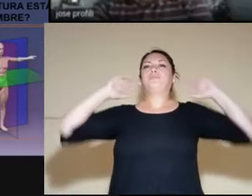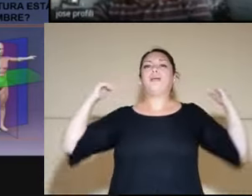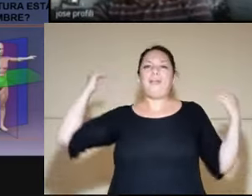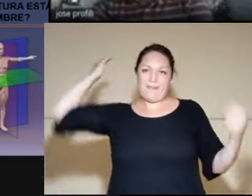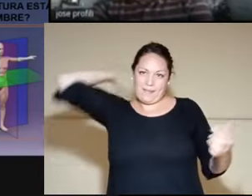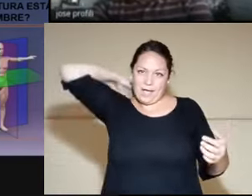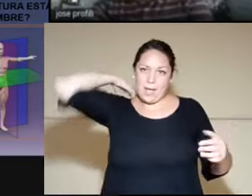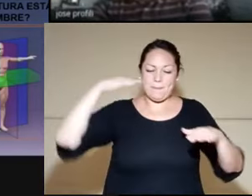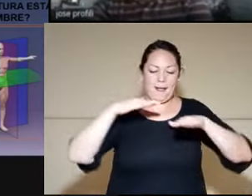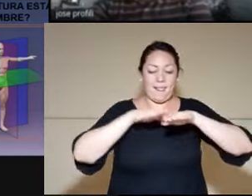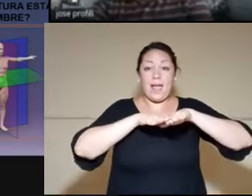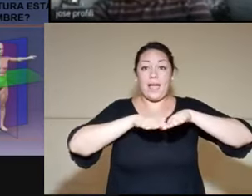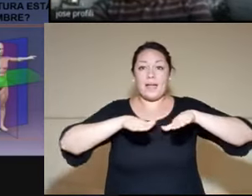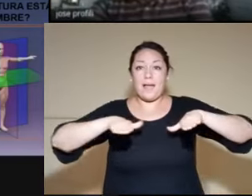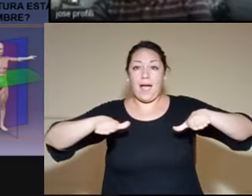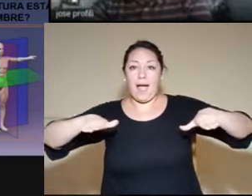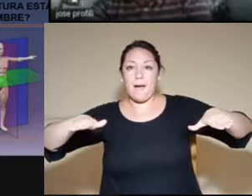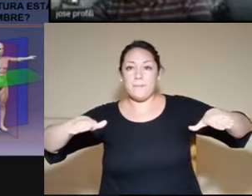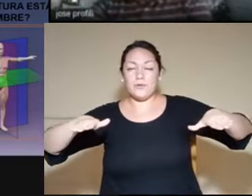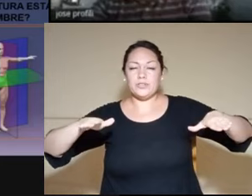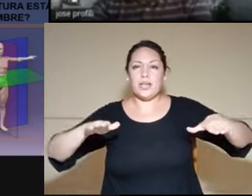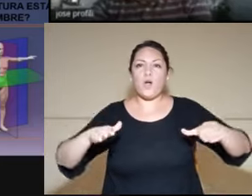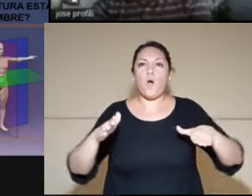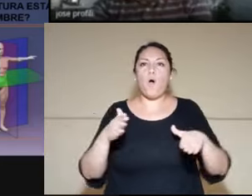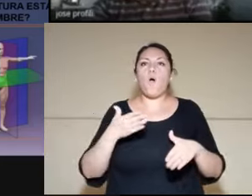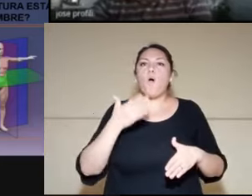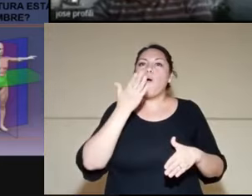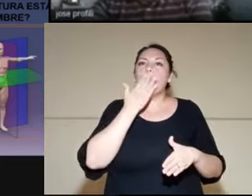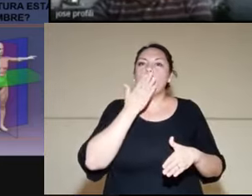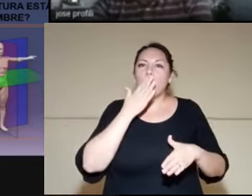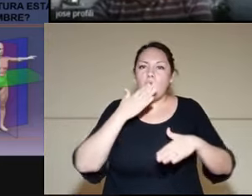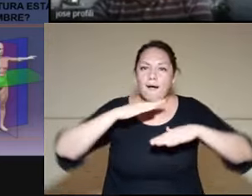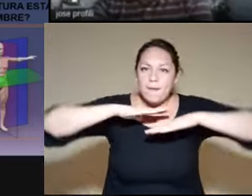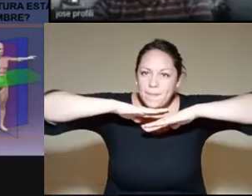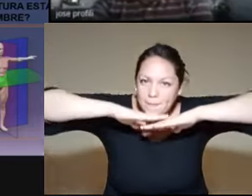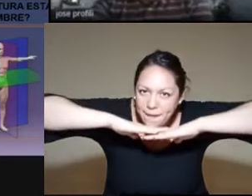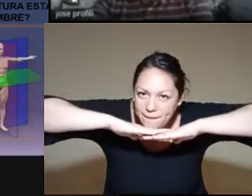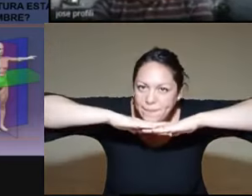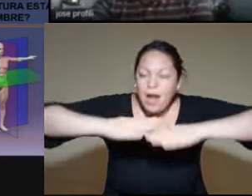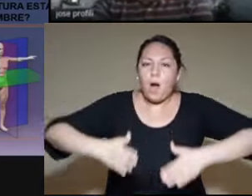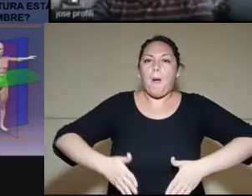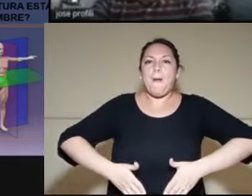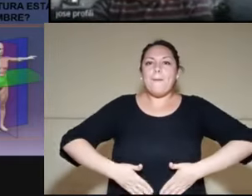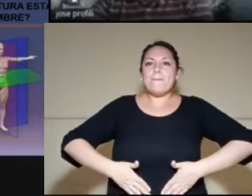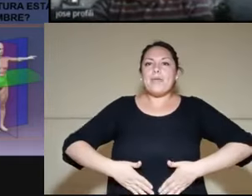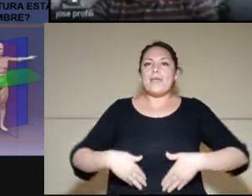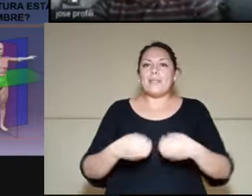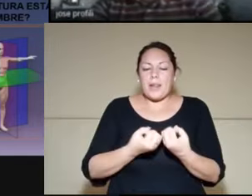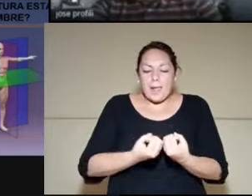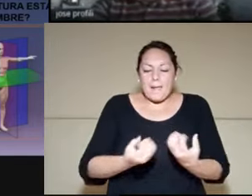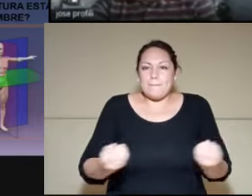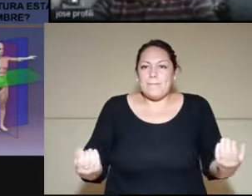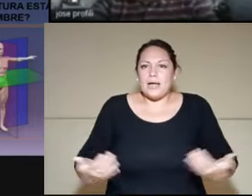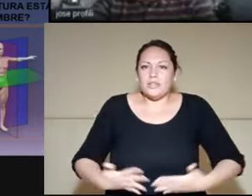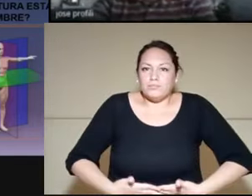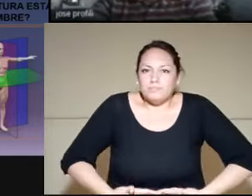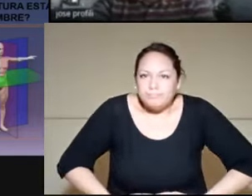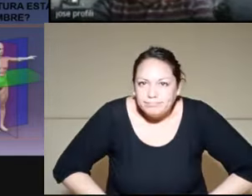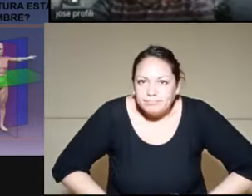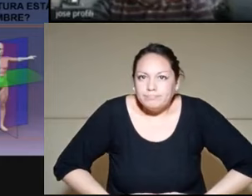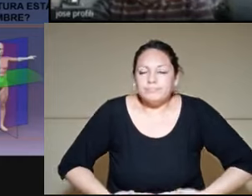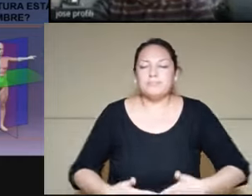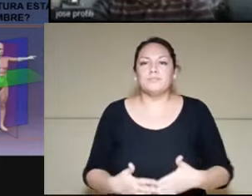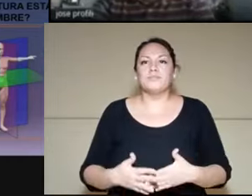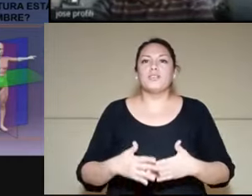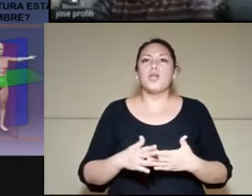apoyado, ¿no es cierto?, sobre el plano. O si están boca abajo, tendrán toda la parte ventral del vientre apoyada sobre el